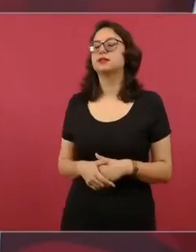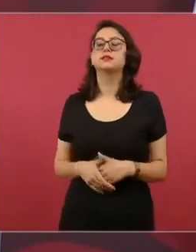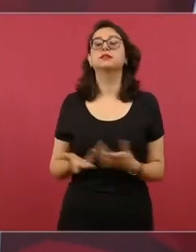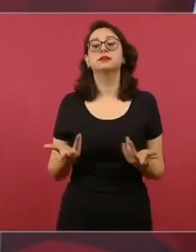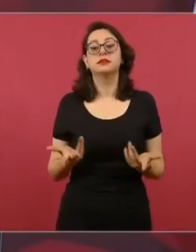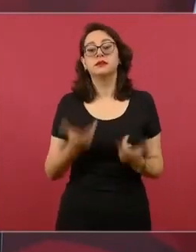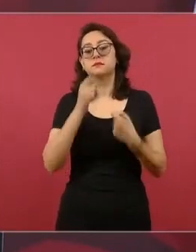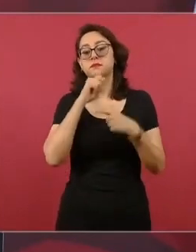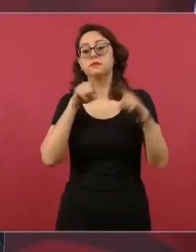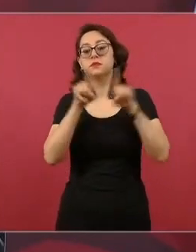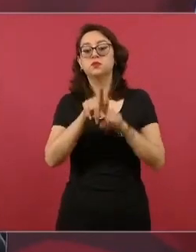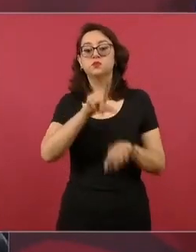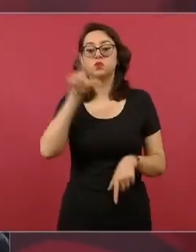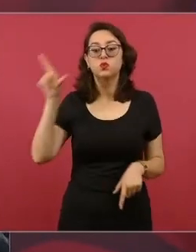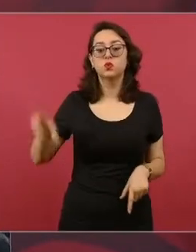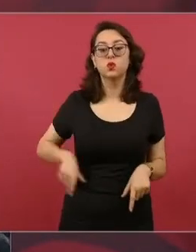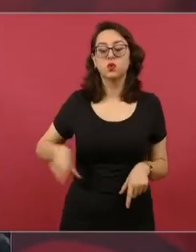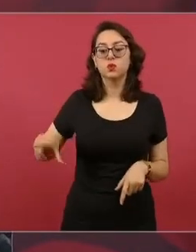embajadores, cónsules,